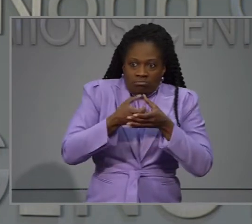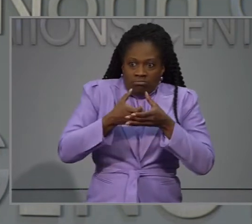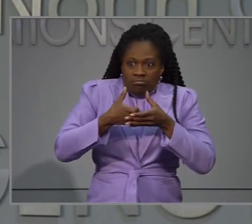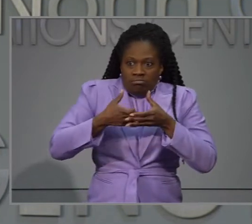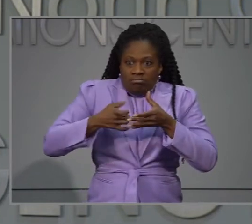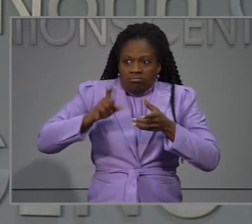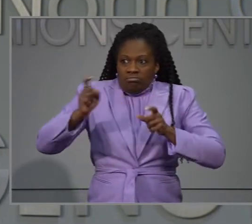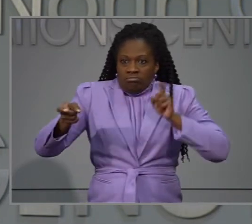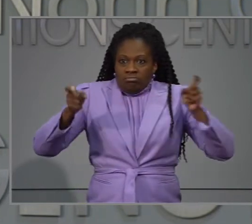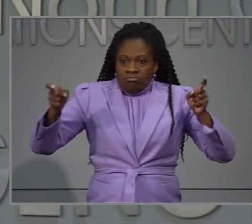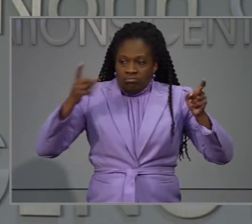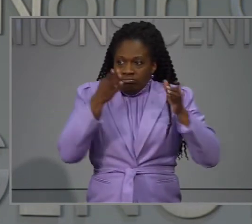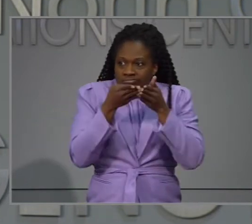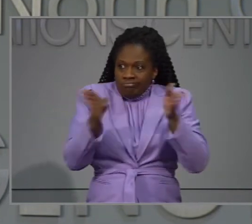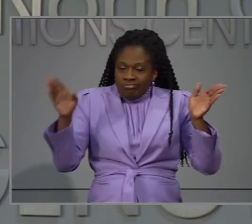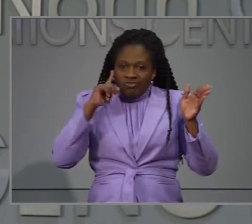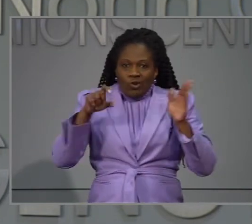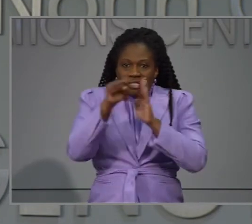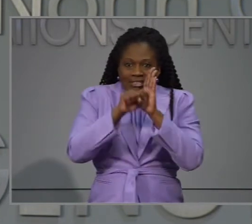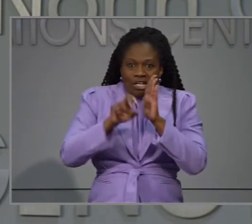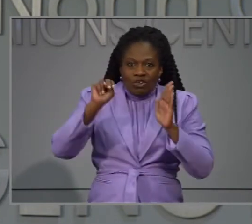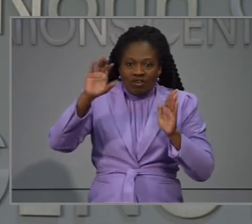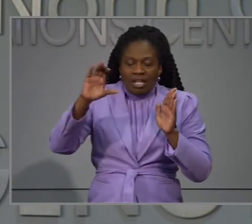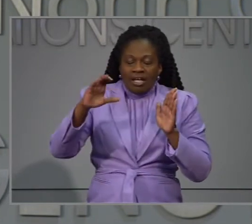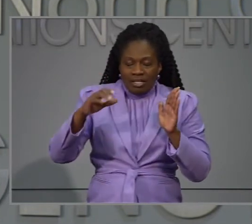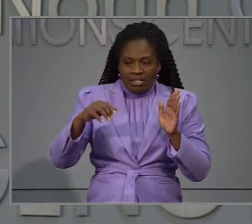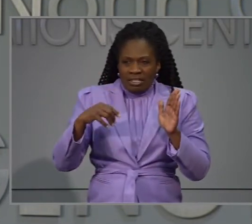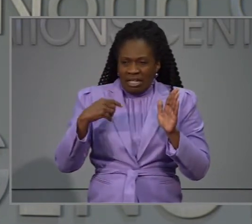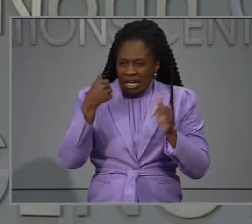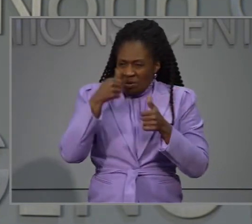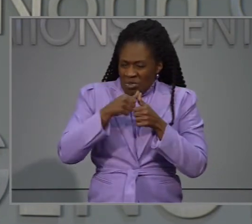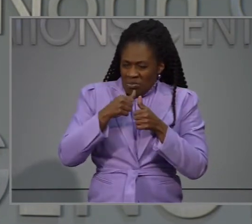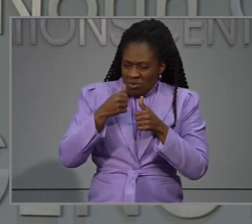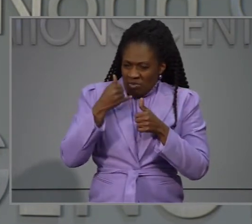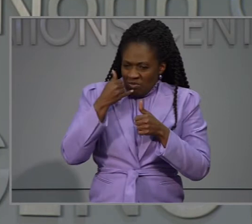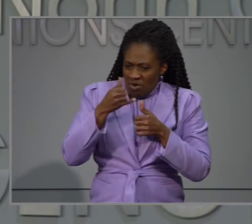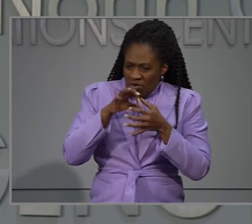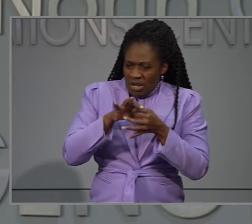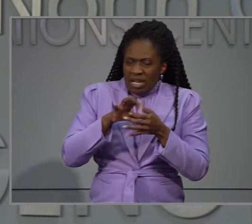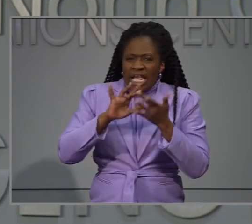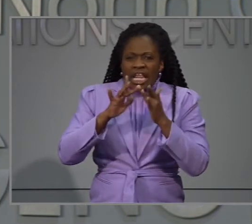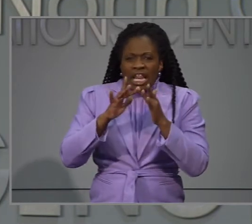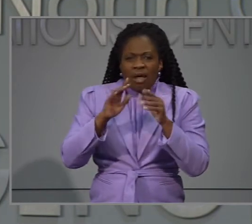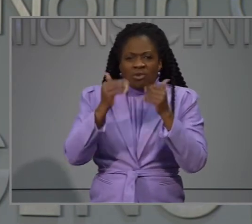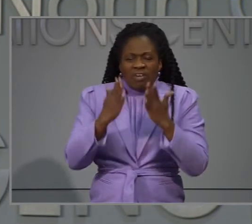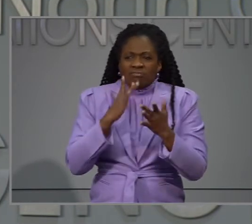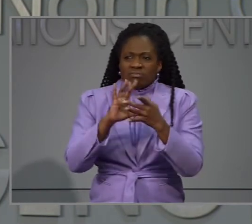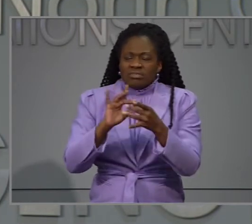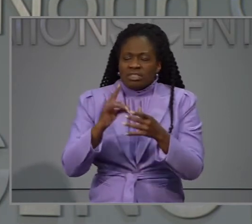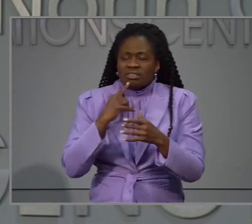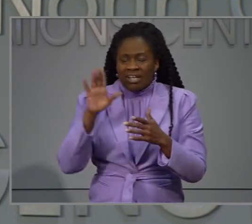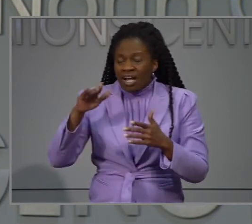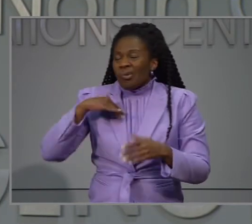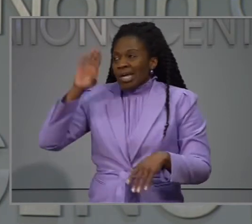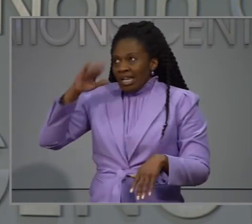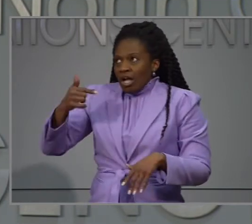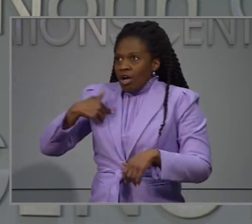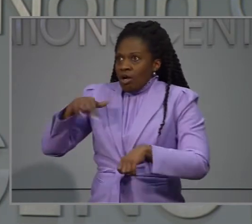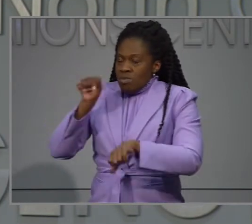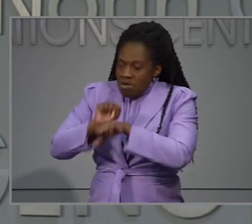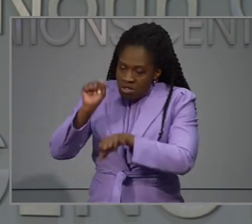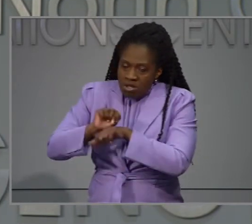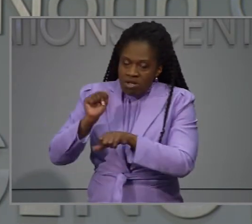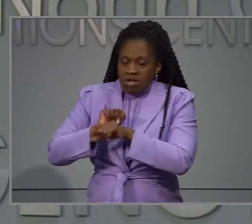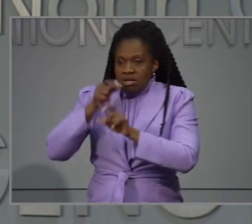internet a alta velocidad en áreas rurales del estado hace unas semanas yo tuve una llamada con los proveedores servicios de